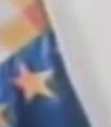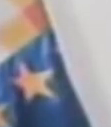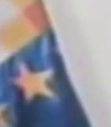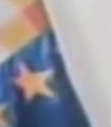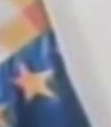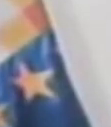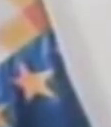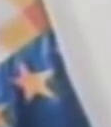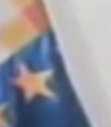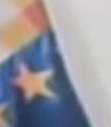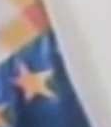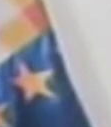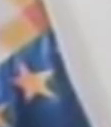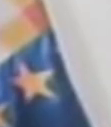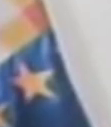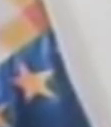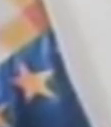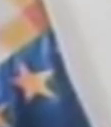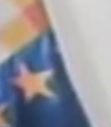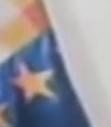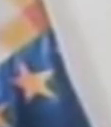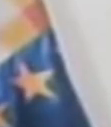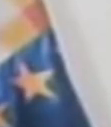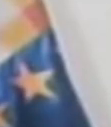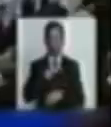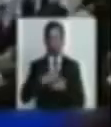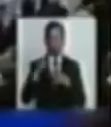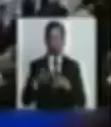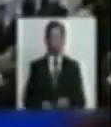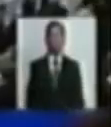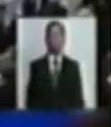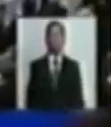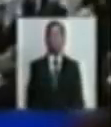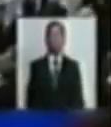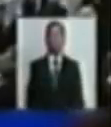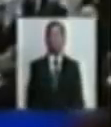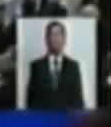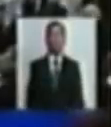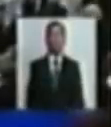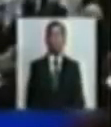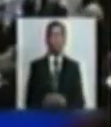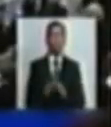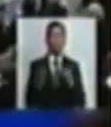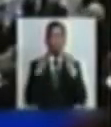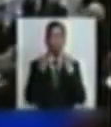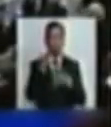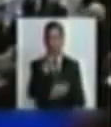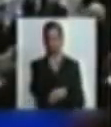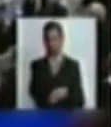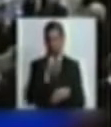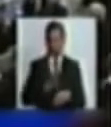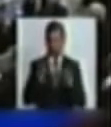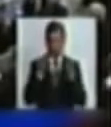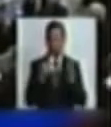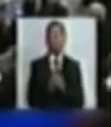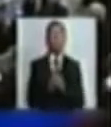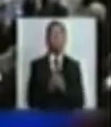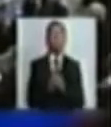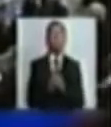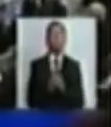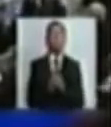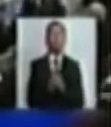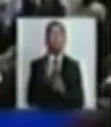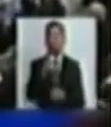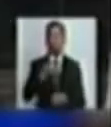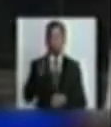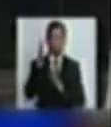presentamos argumentos sólidos, la revisión histórica muy importante que se convierte en argumentos jurídicos importantes